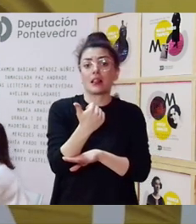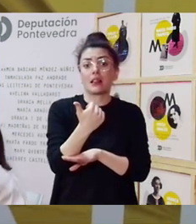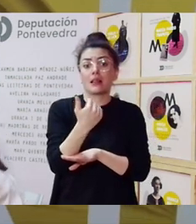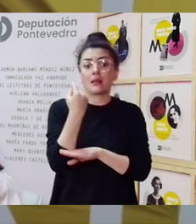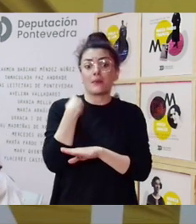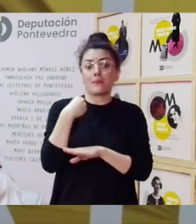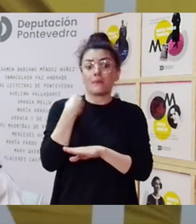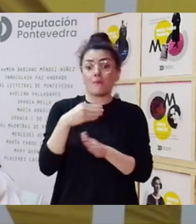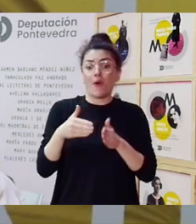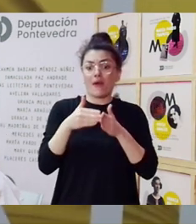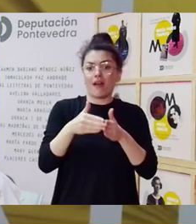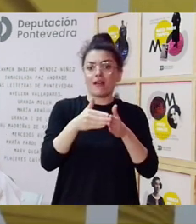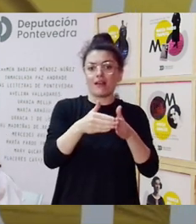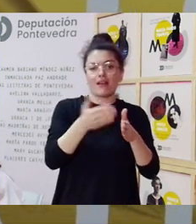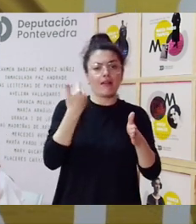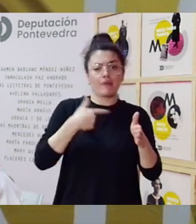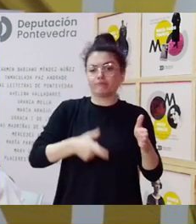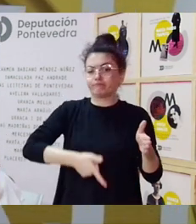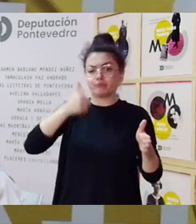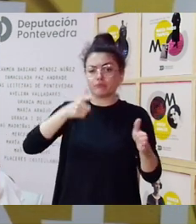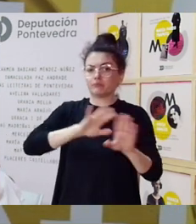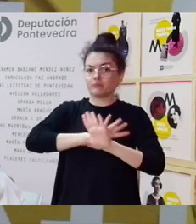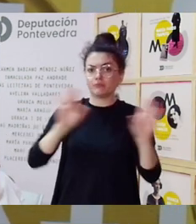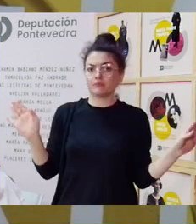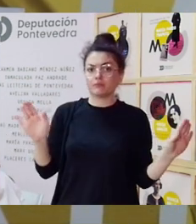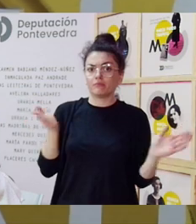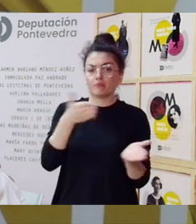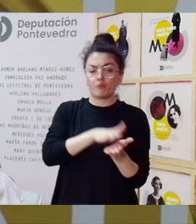trayecto a orillas xa o fusilaron.